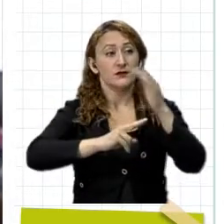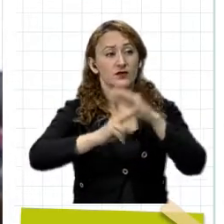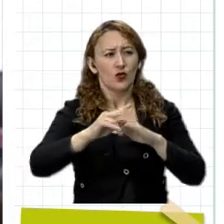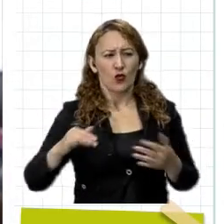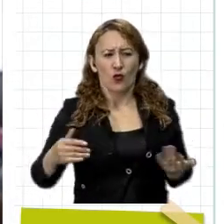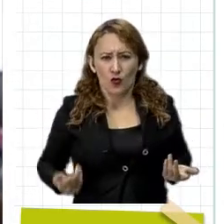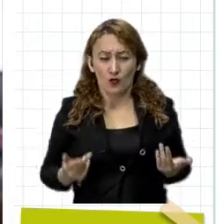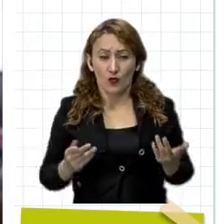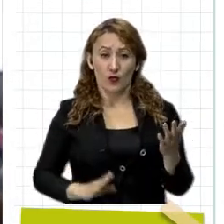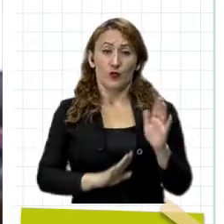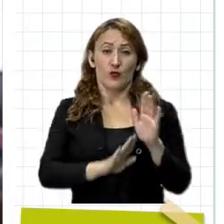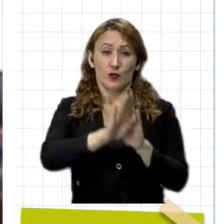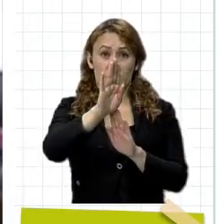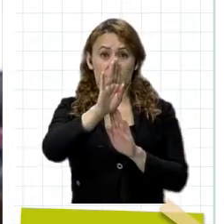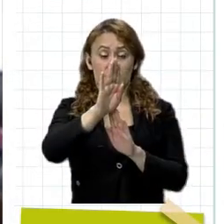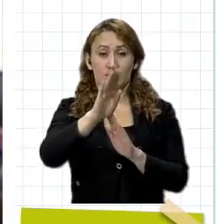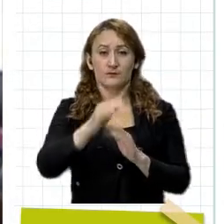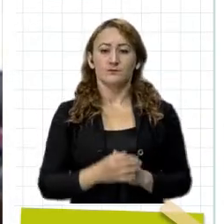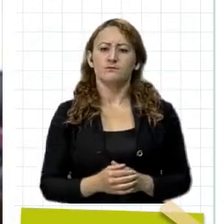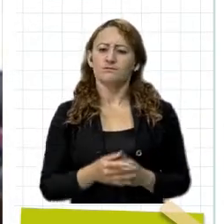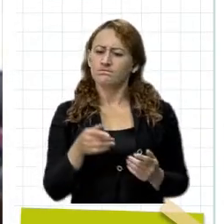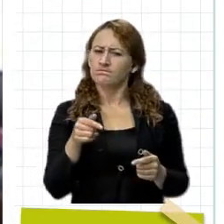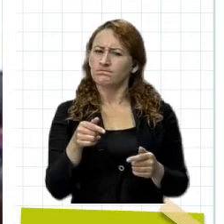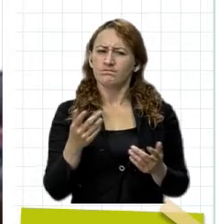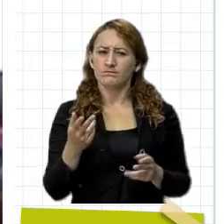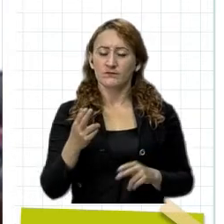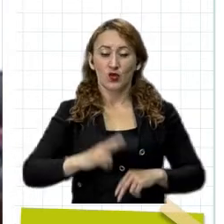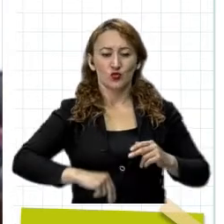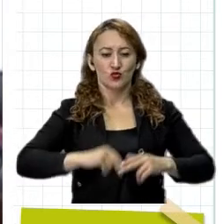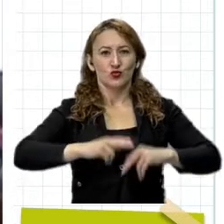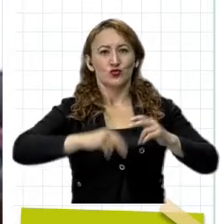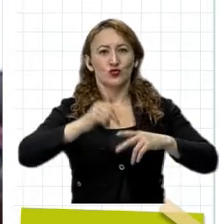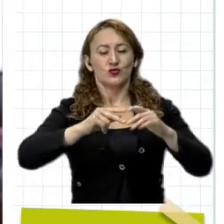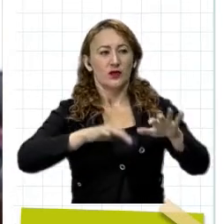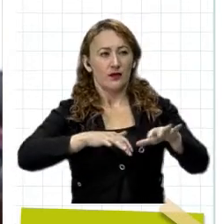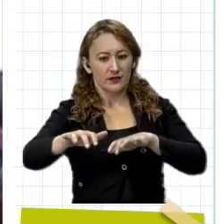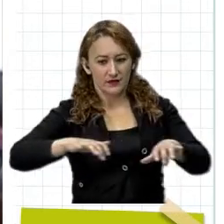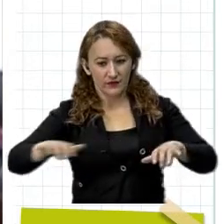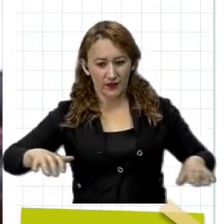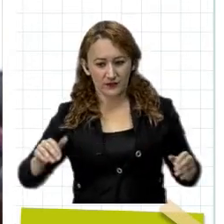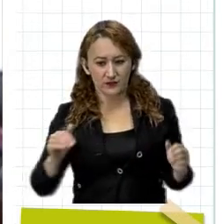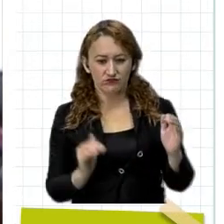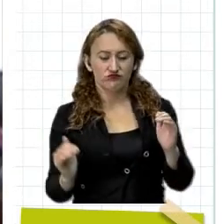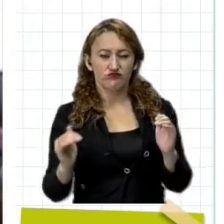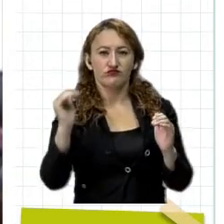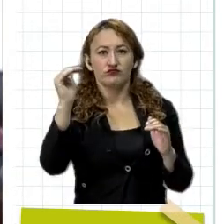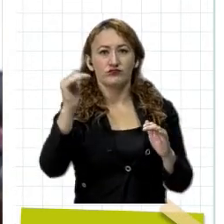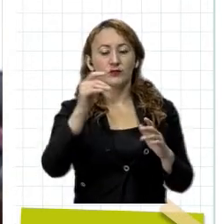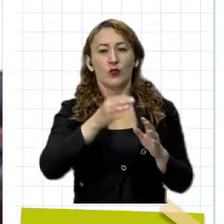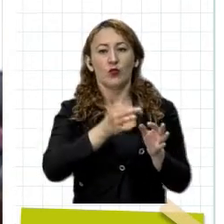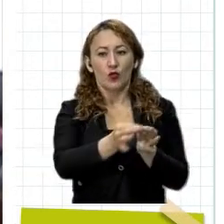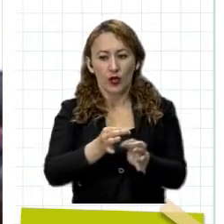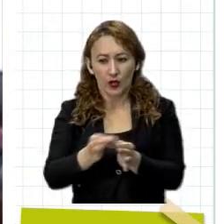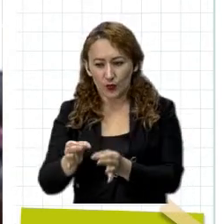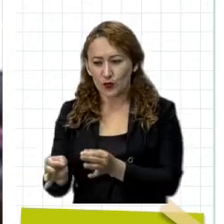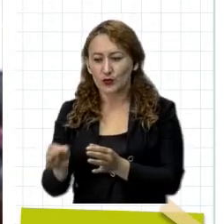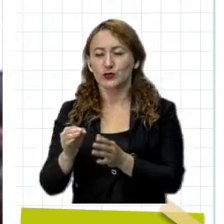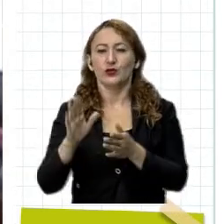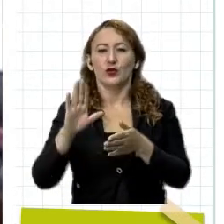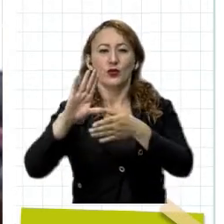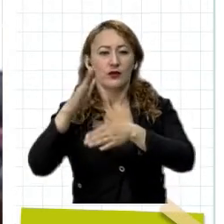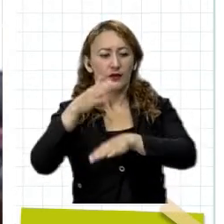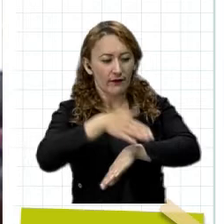del progreso, a partir de la cual se construye la clasificación y jerarquización de todos los pueblos y continentes